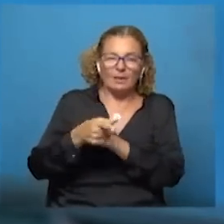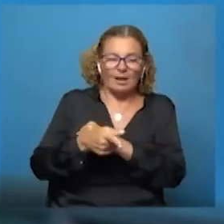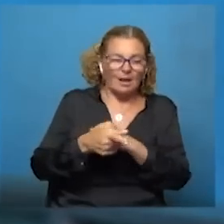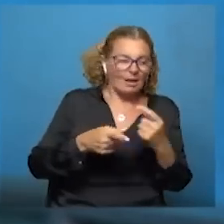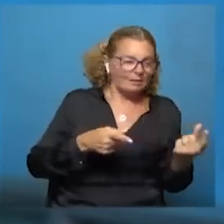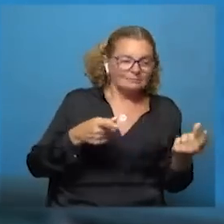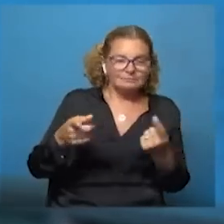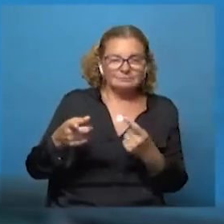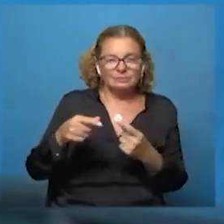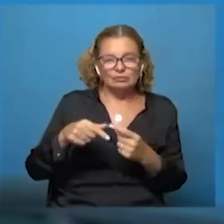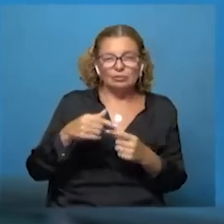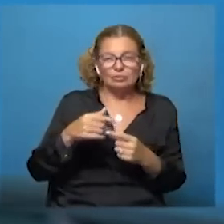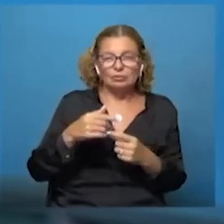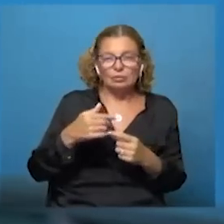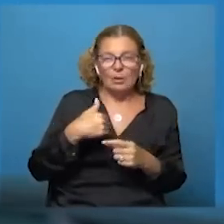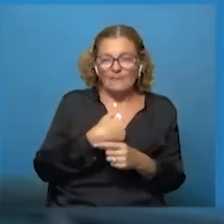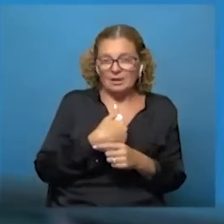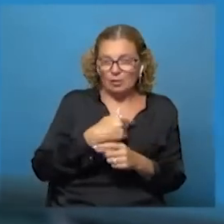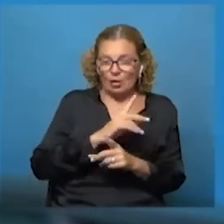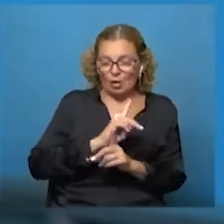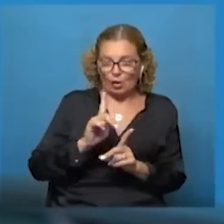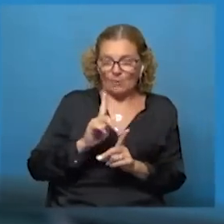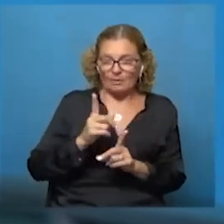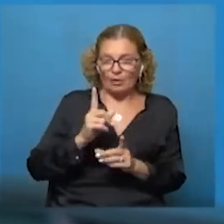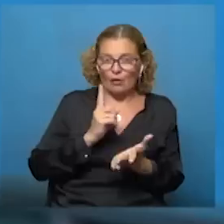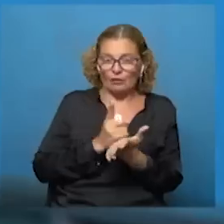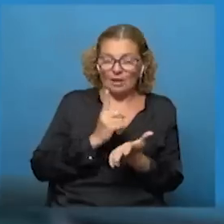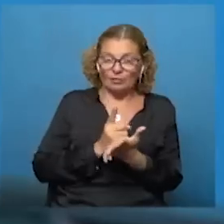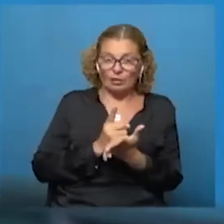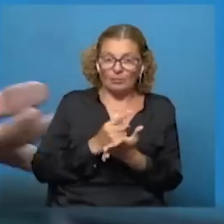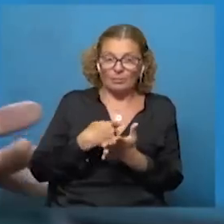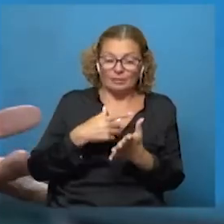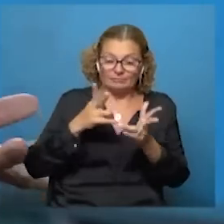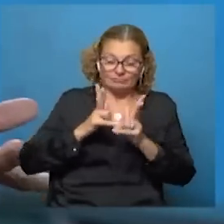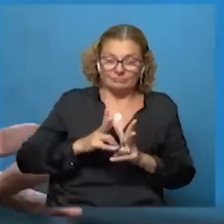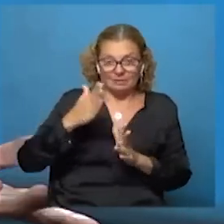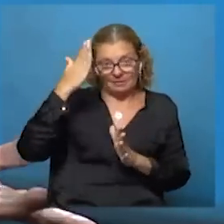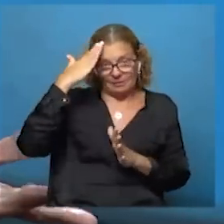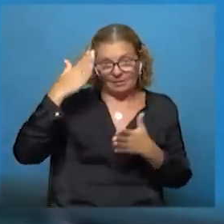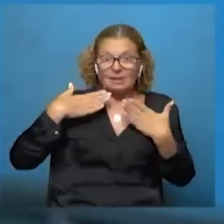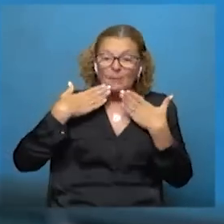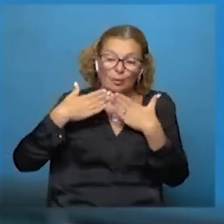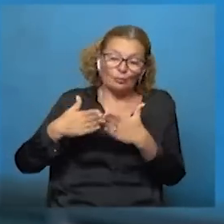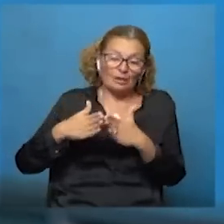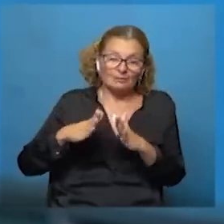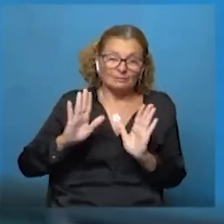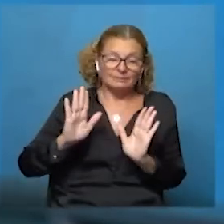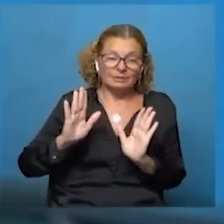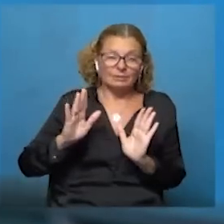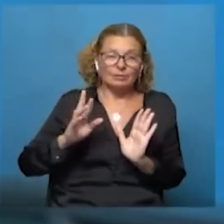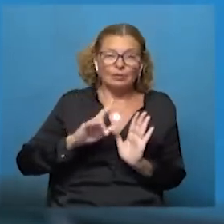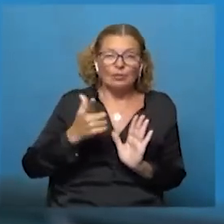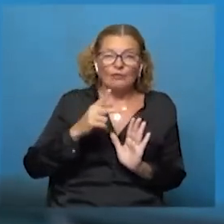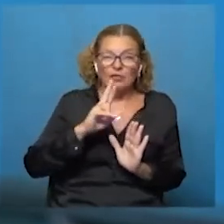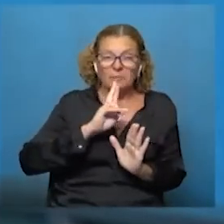haceme esto pero yo no tenía no era mi rol tampoco pero obligado por mi formación lo tenía que preguntar pero bueno está no tuve